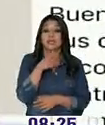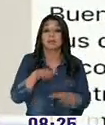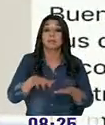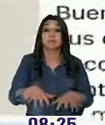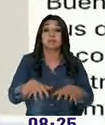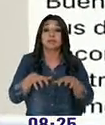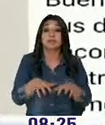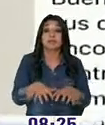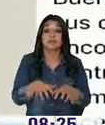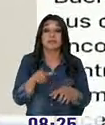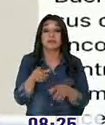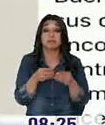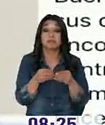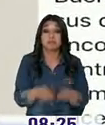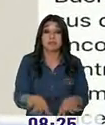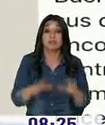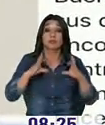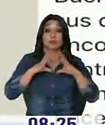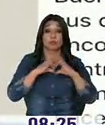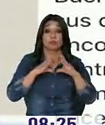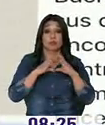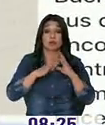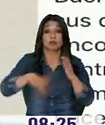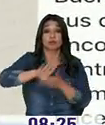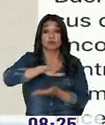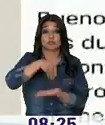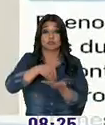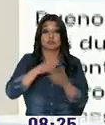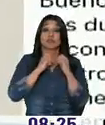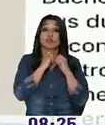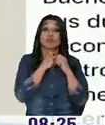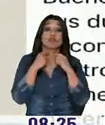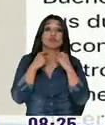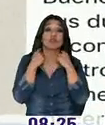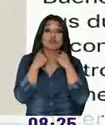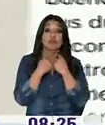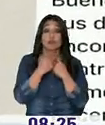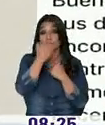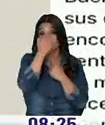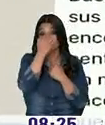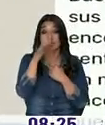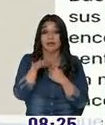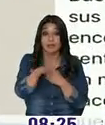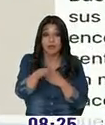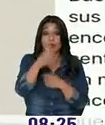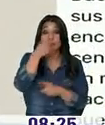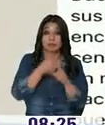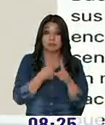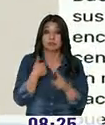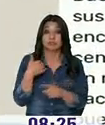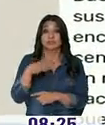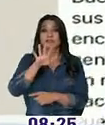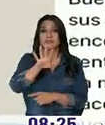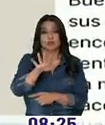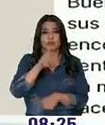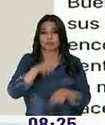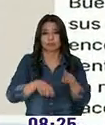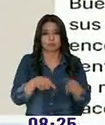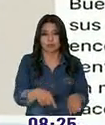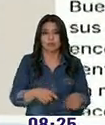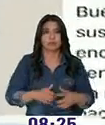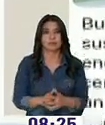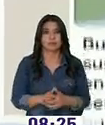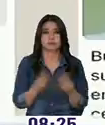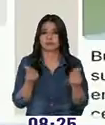labrador se encontró perdida en el sector de Tumbaco, en el centro, con una correa rosada sin nombre hace un mes. Yo tengo 5 perritas y no puedo hacerme cargo. Mi